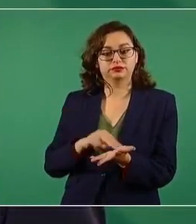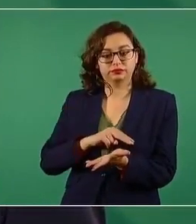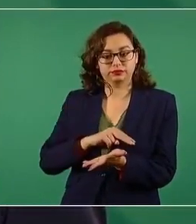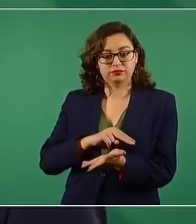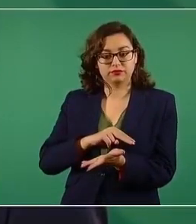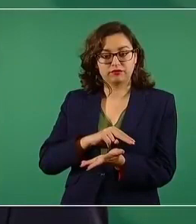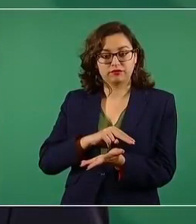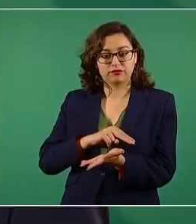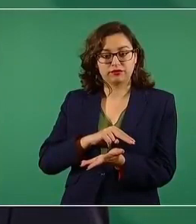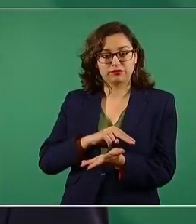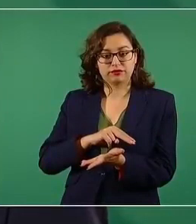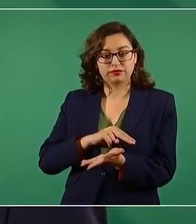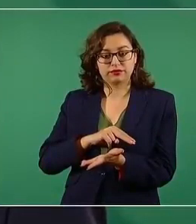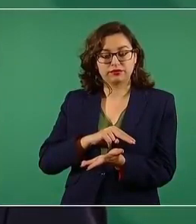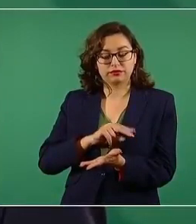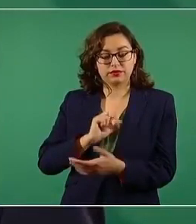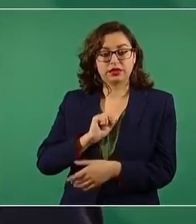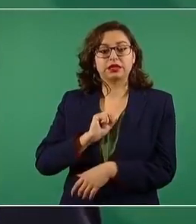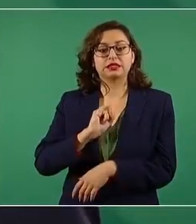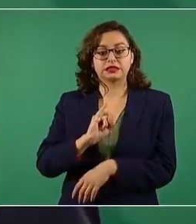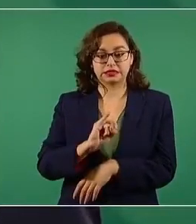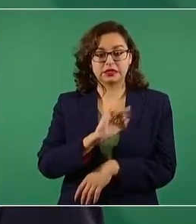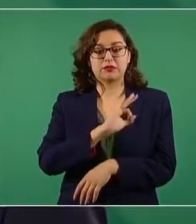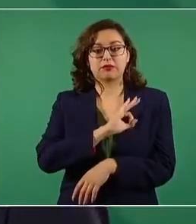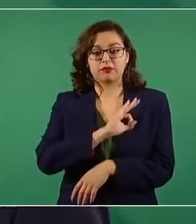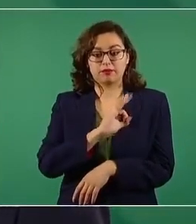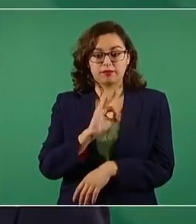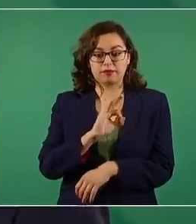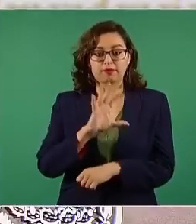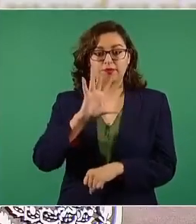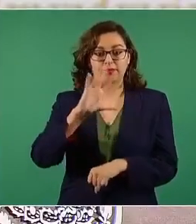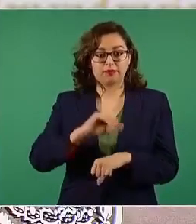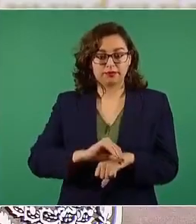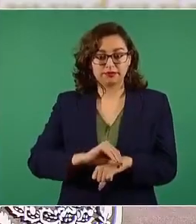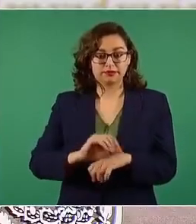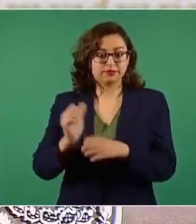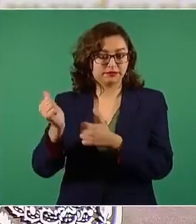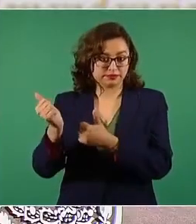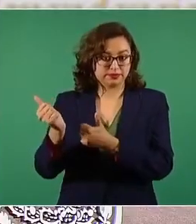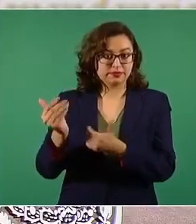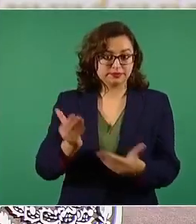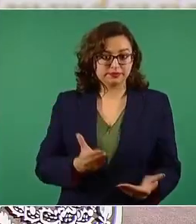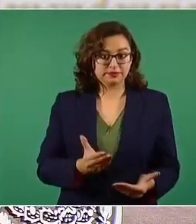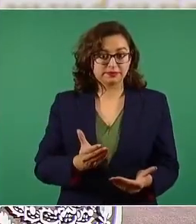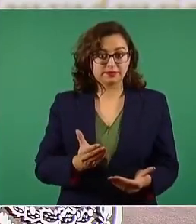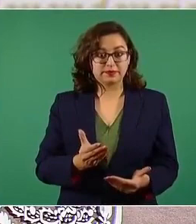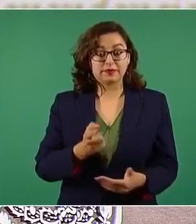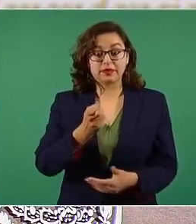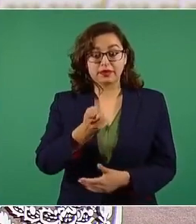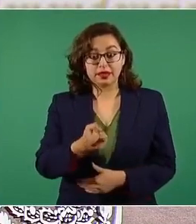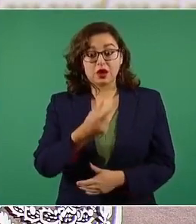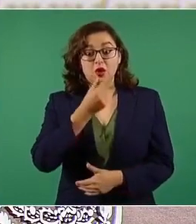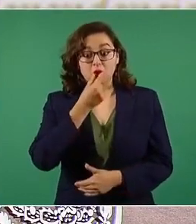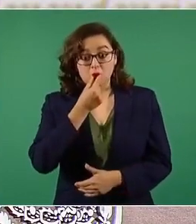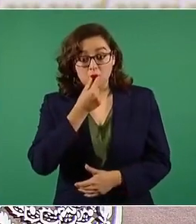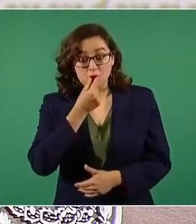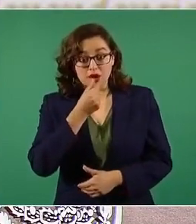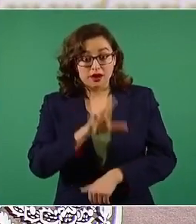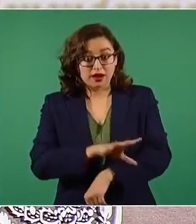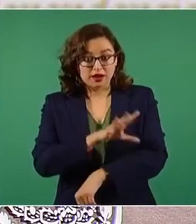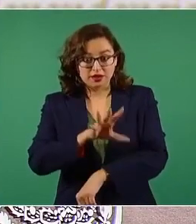para permitir la importación, no exactamente de estos cigarrillos, pero de algo